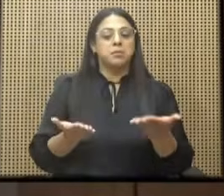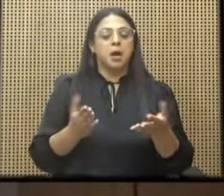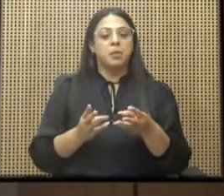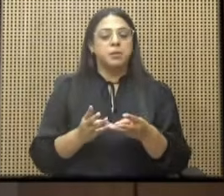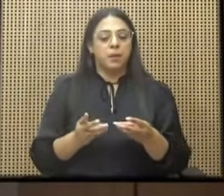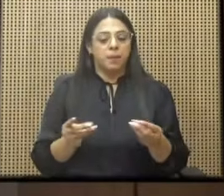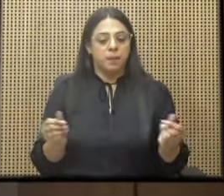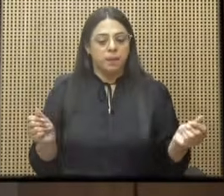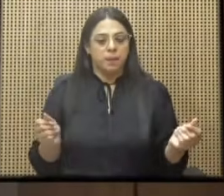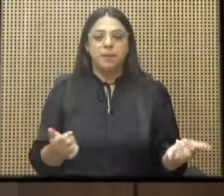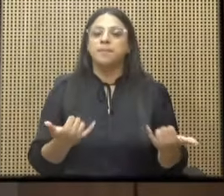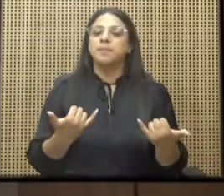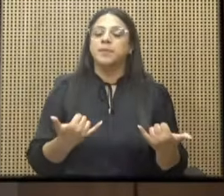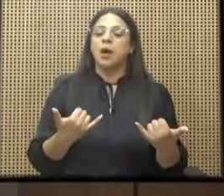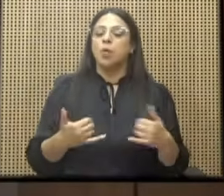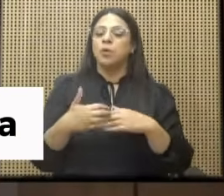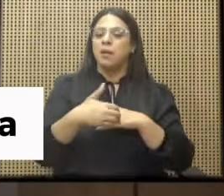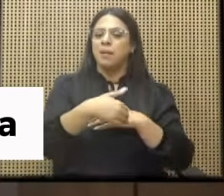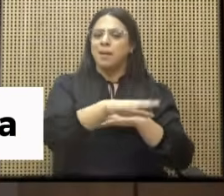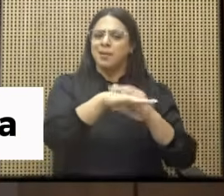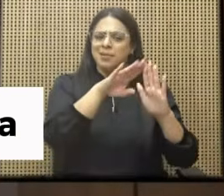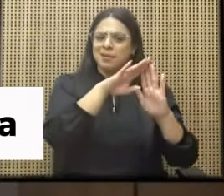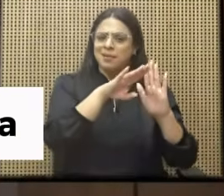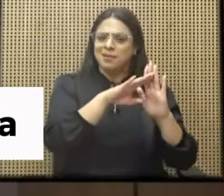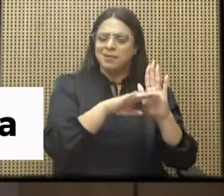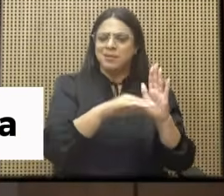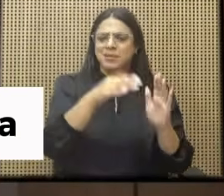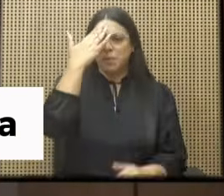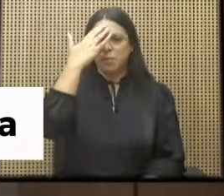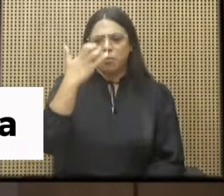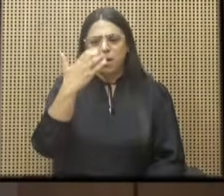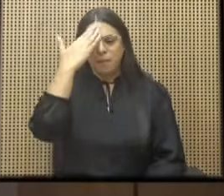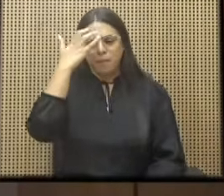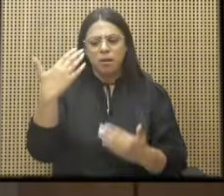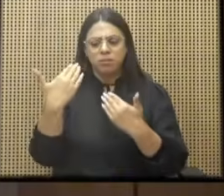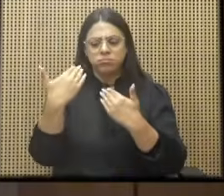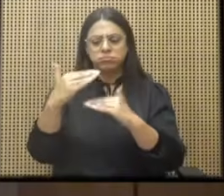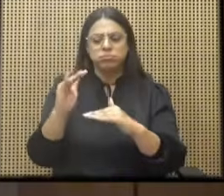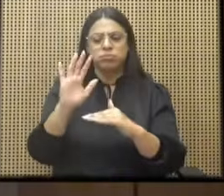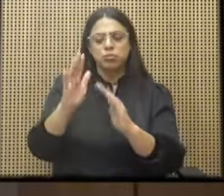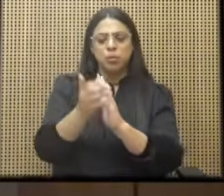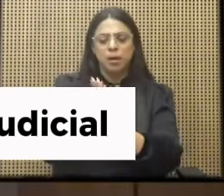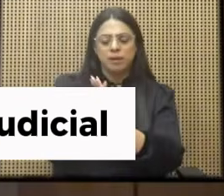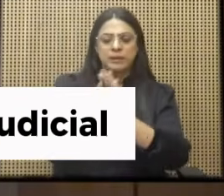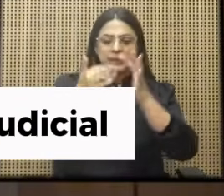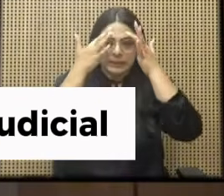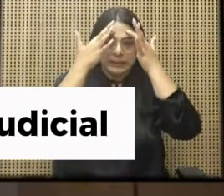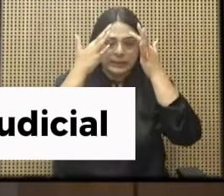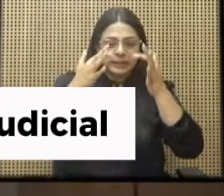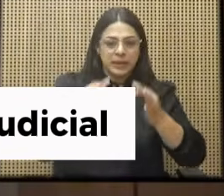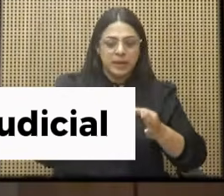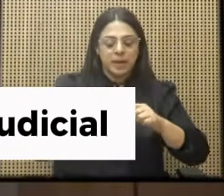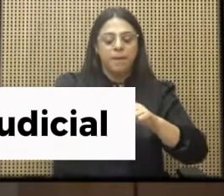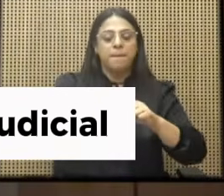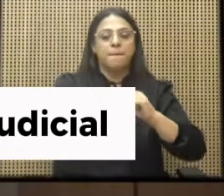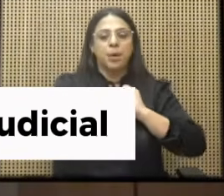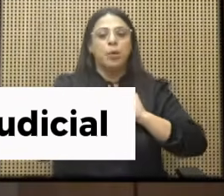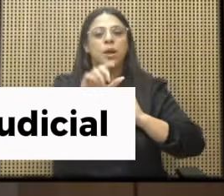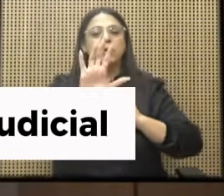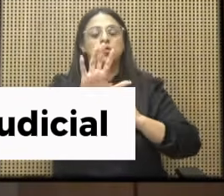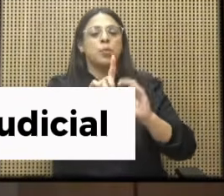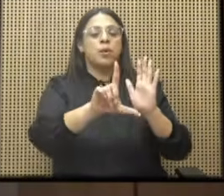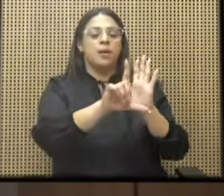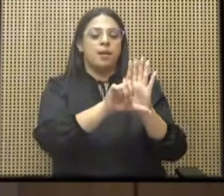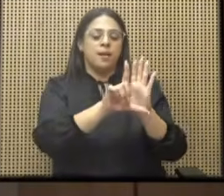qué manda la lista solo con 18? ¿Por qué le restringe a esta Asamblea su capacidad de decidir y viola su propia ley orgánica del